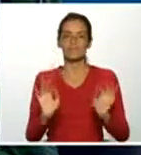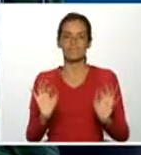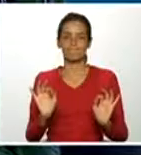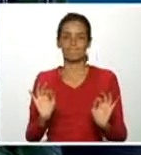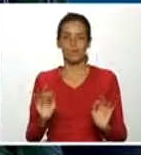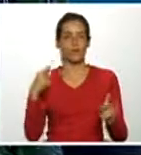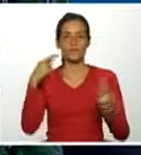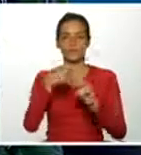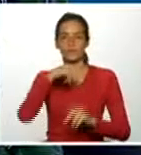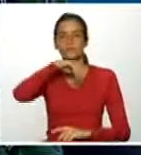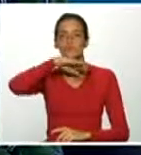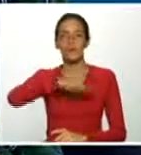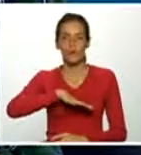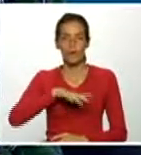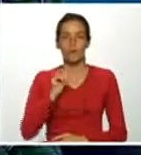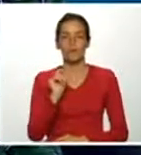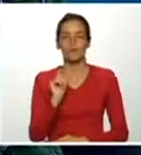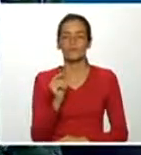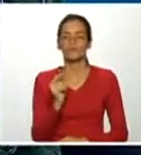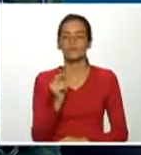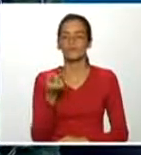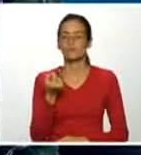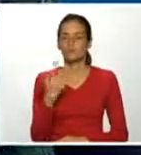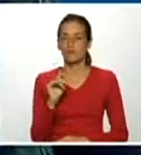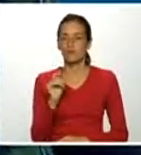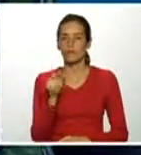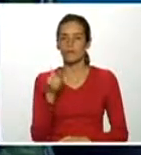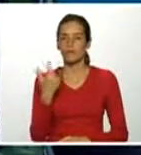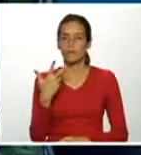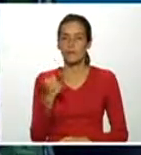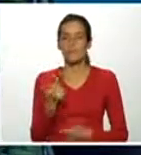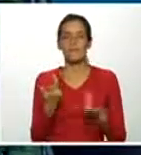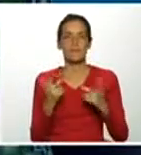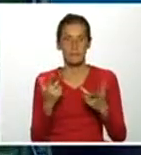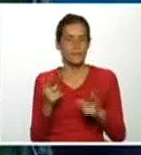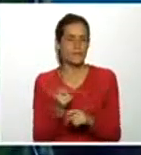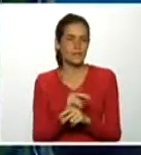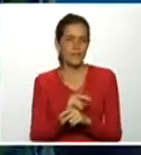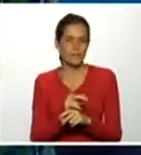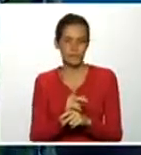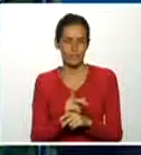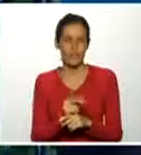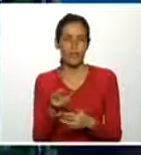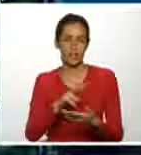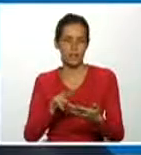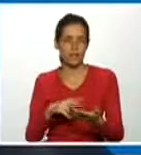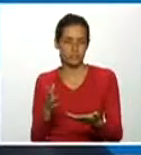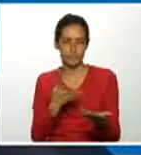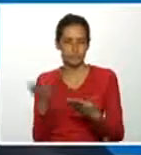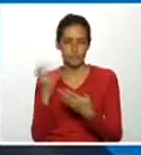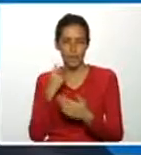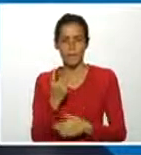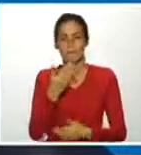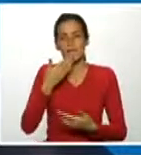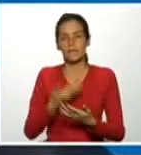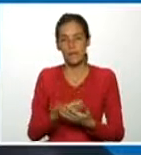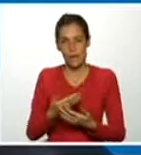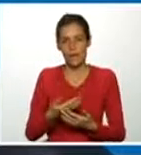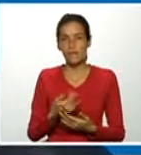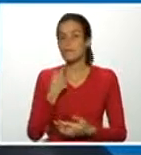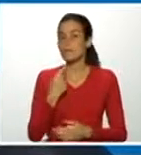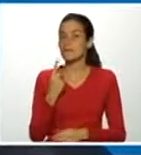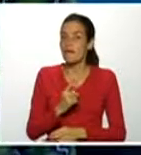en el objetivo histórico 1.5.3, si me permites muy rápidamente leerlo, plantea que